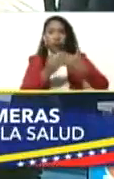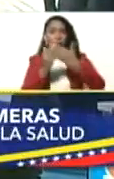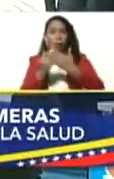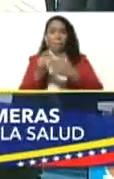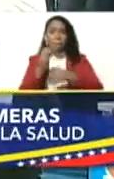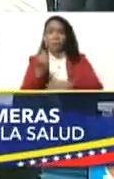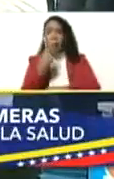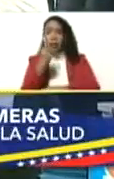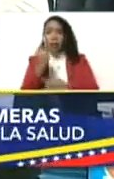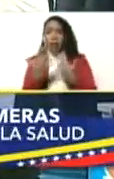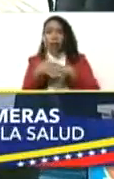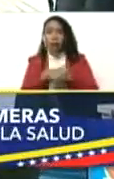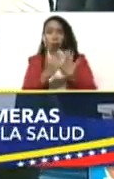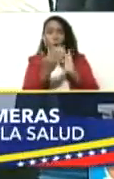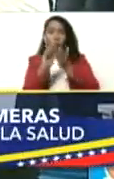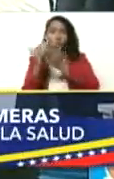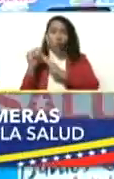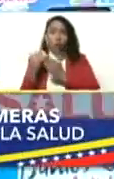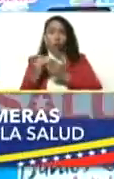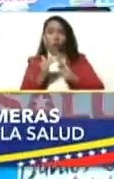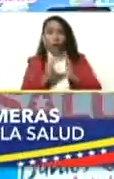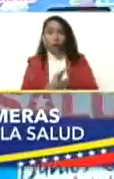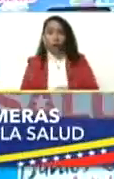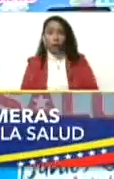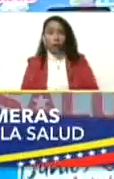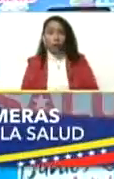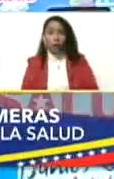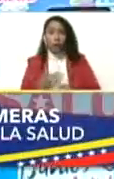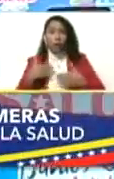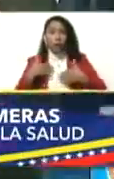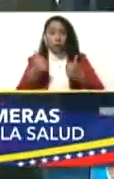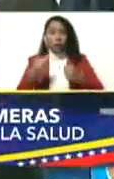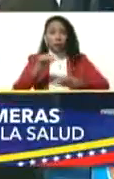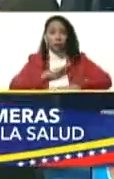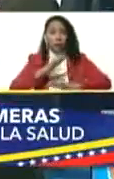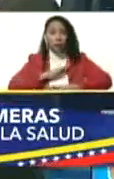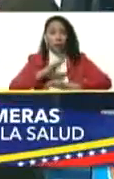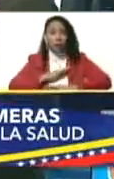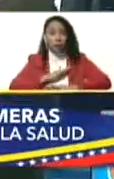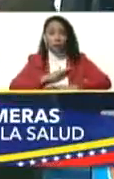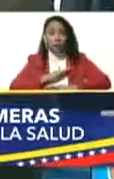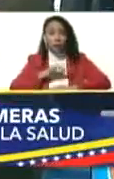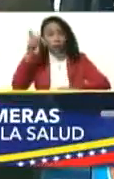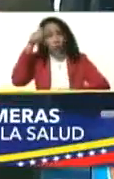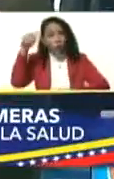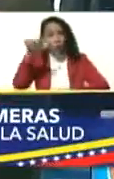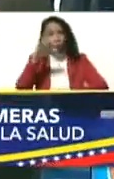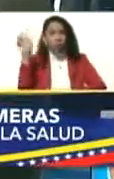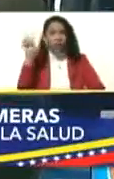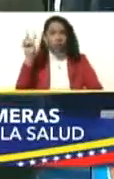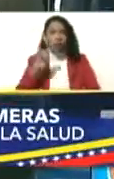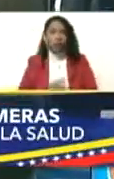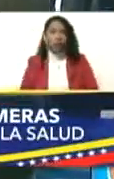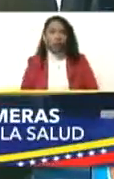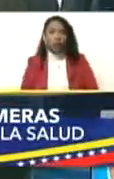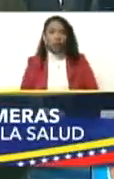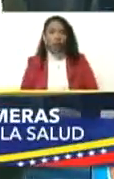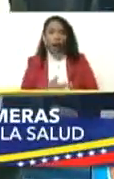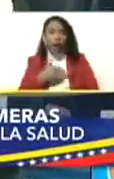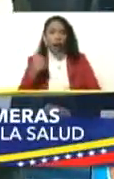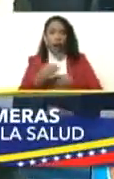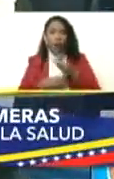integral comunitaria para asegurar los programas de salud en beneficio de la población venezolana. Si queremos consolidar el